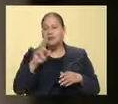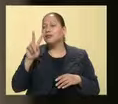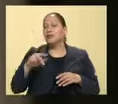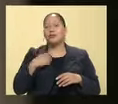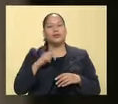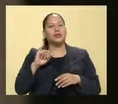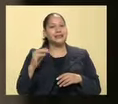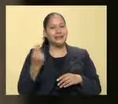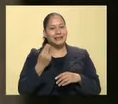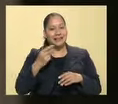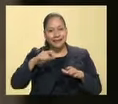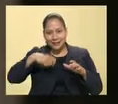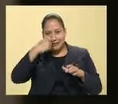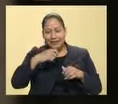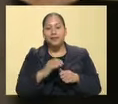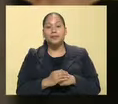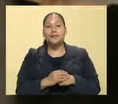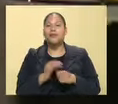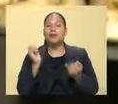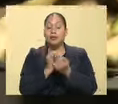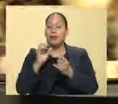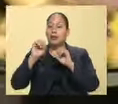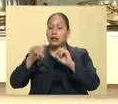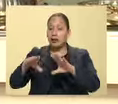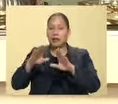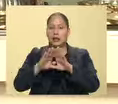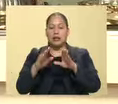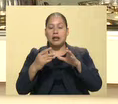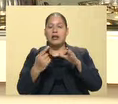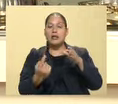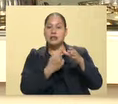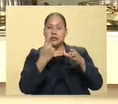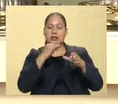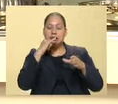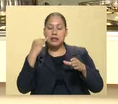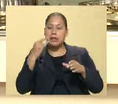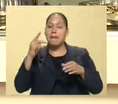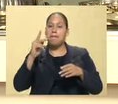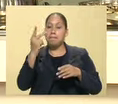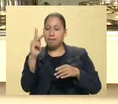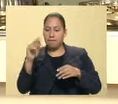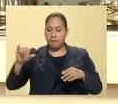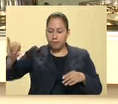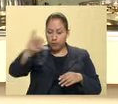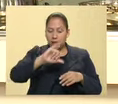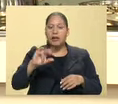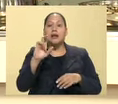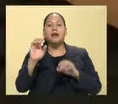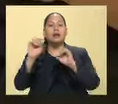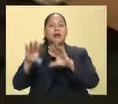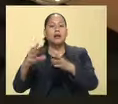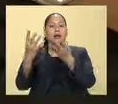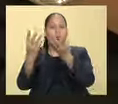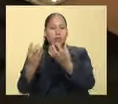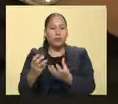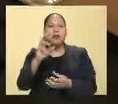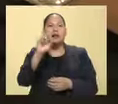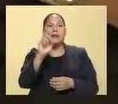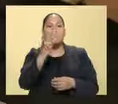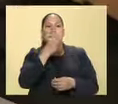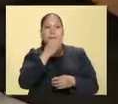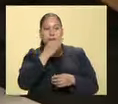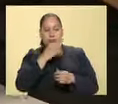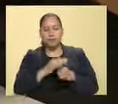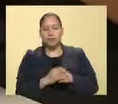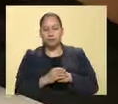a agregar otra. Me encanta la parte. Y las vamos a dejar en nuestra salsa de perejil por 30 minutos. Perfecto. Acá se van a cocer de volada. Ahí se van a cocer solitas,